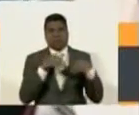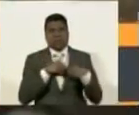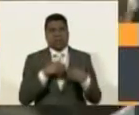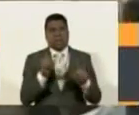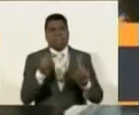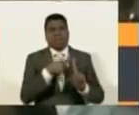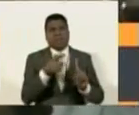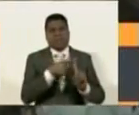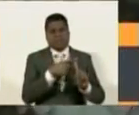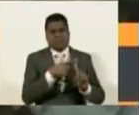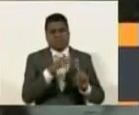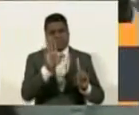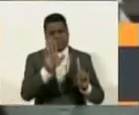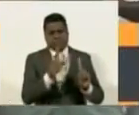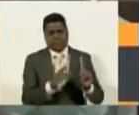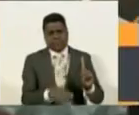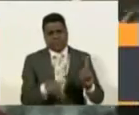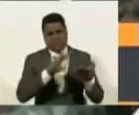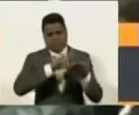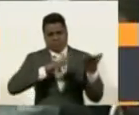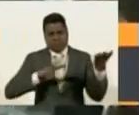primero,